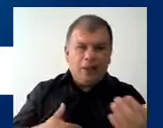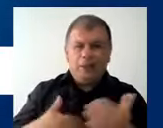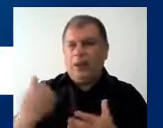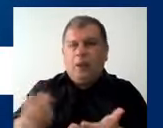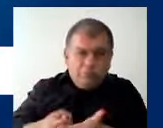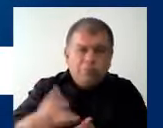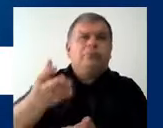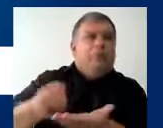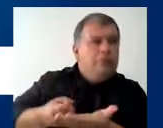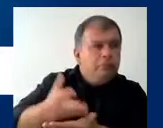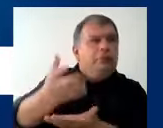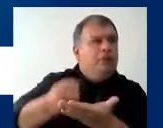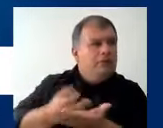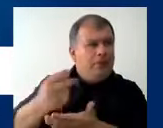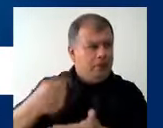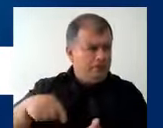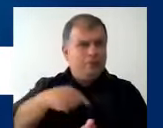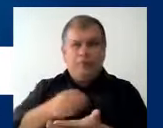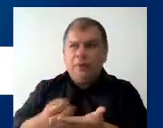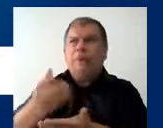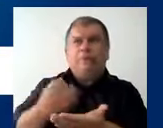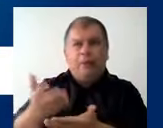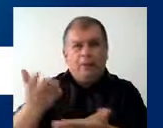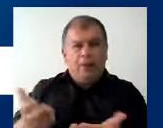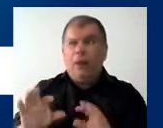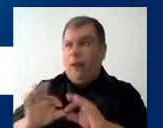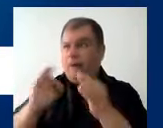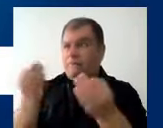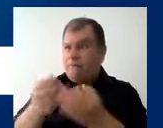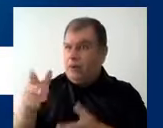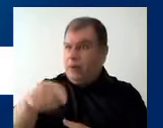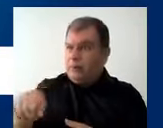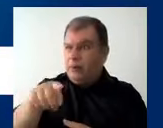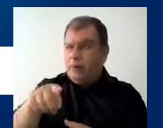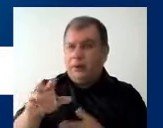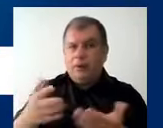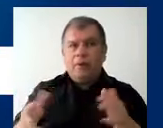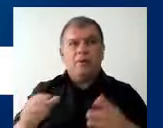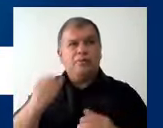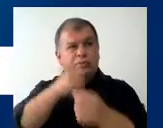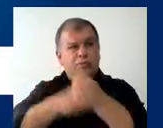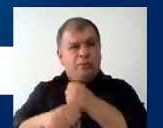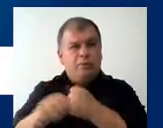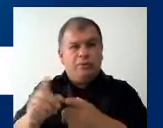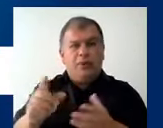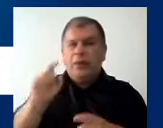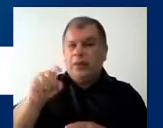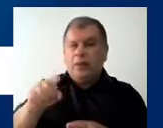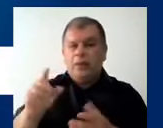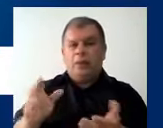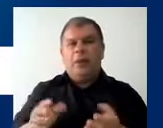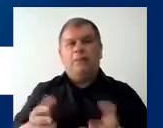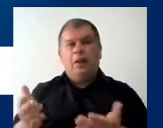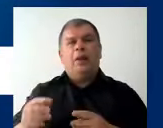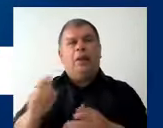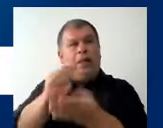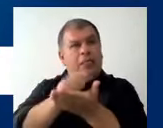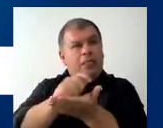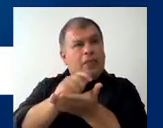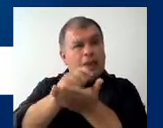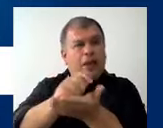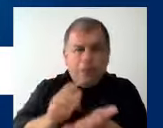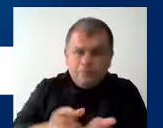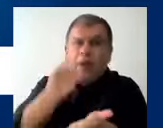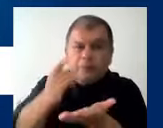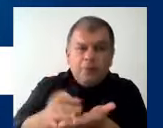gastos que nosotros. Hay familias que a veces a sus hijos no solamente necesitan para las terapias,